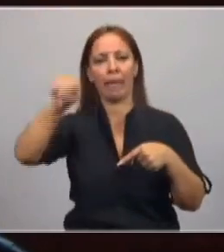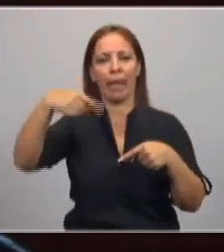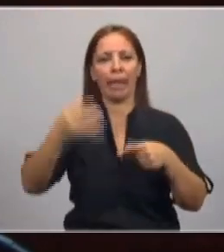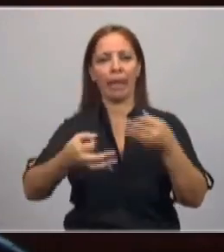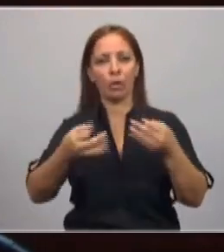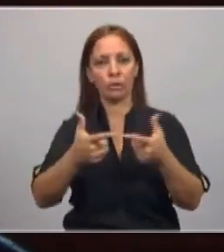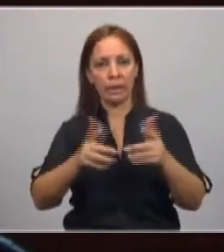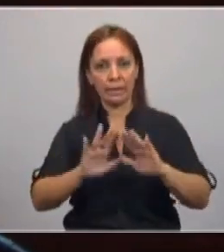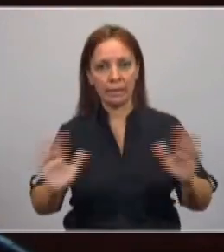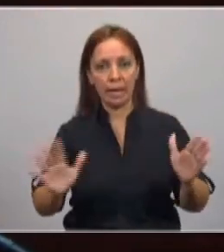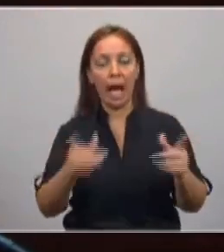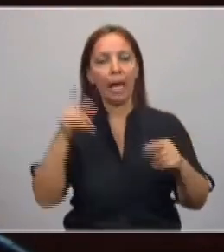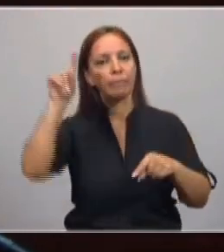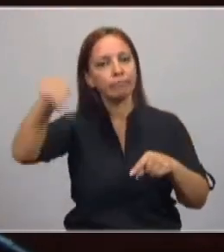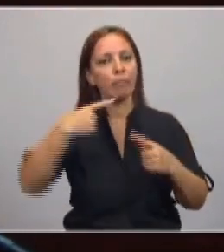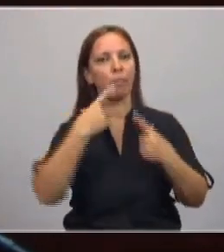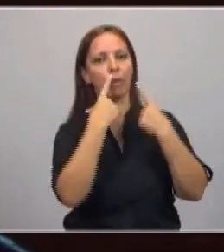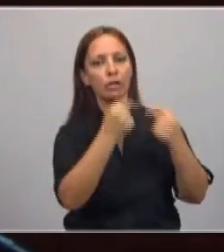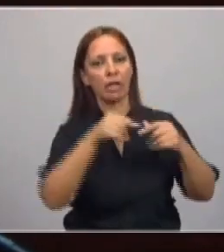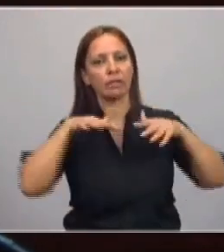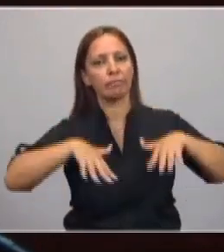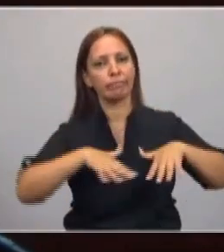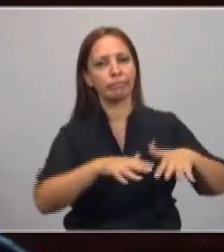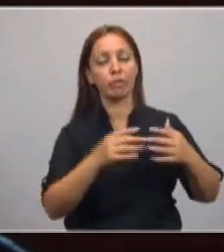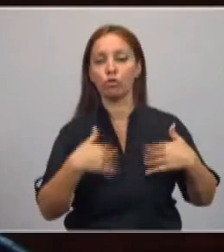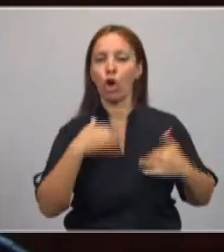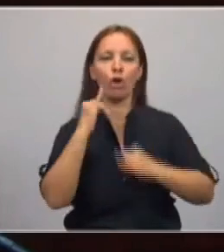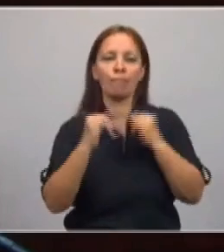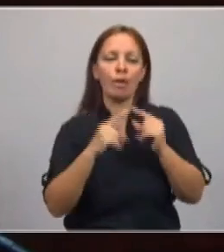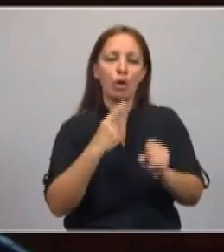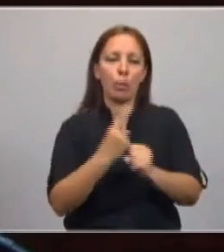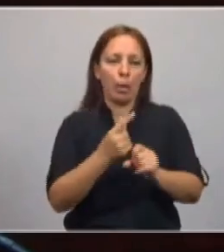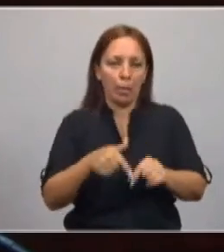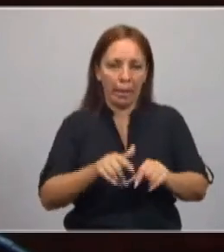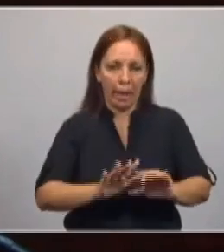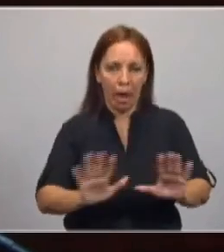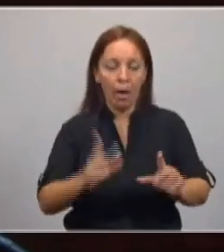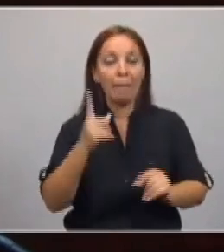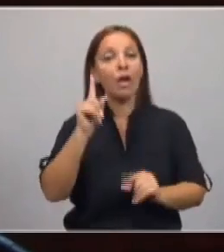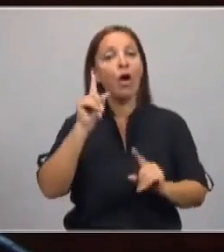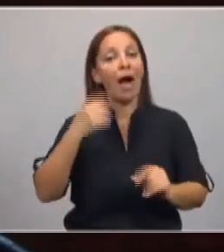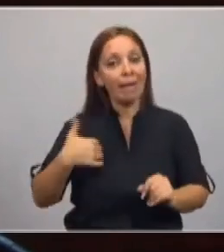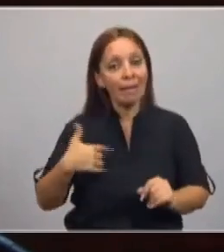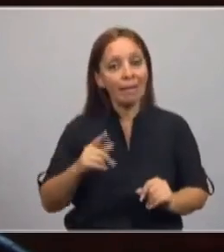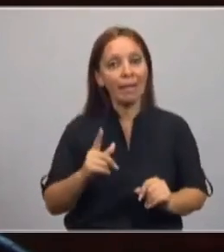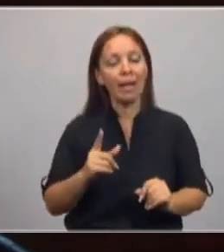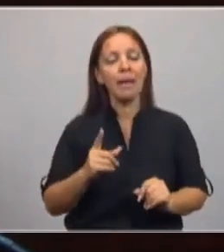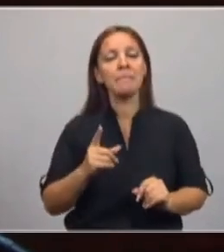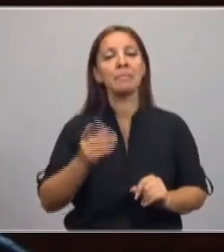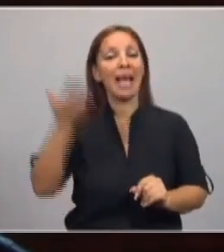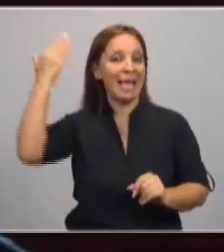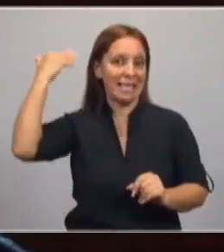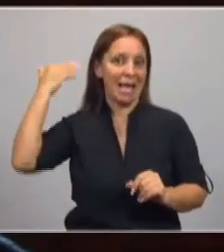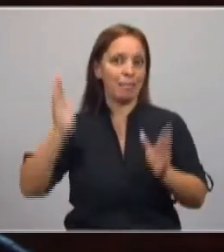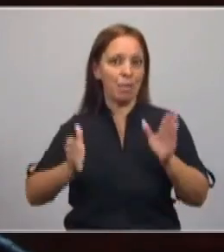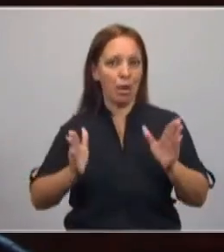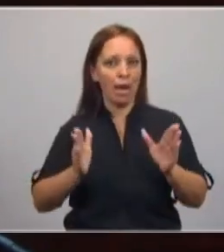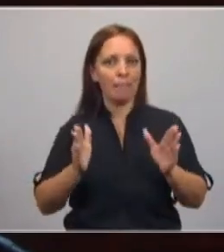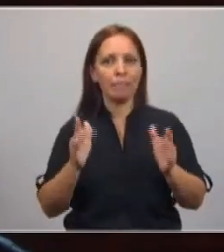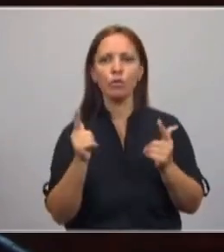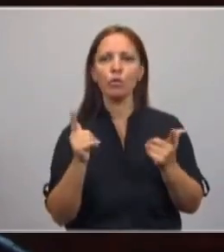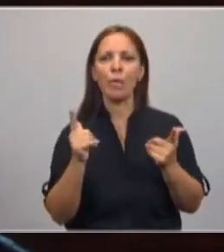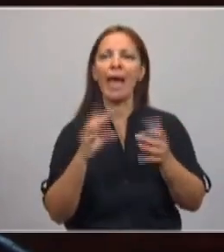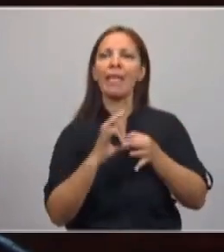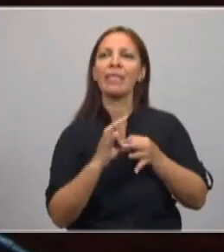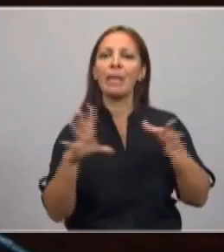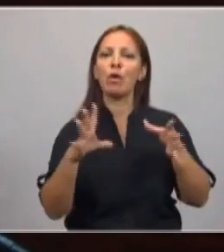en fuertes protestas que no puedo describir aquí. Y además, Argentina no tenía ni siquiera una